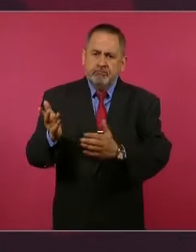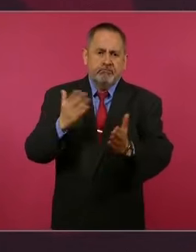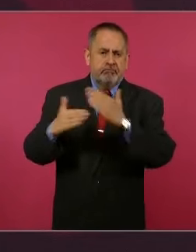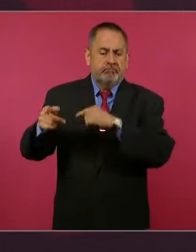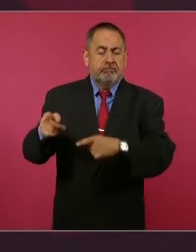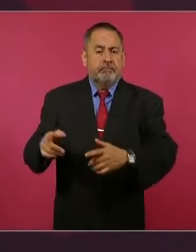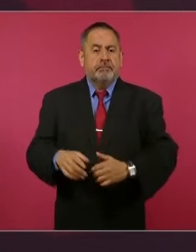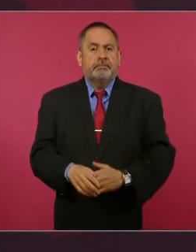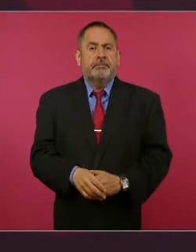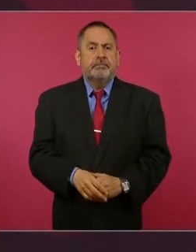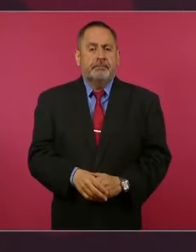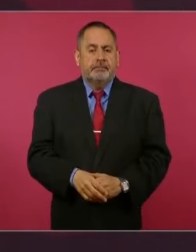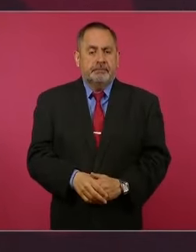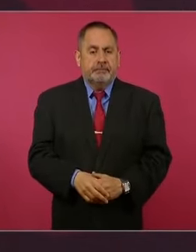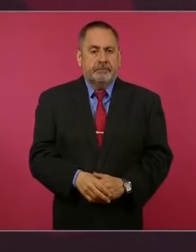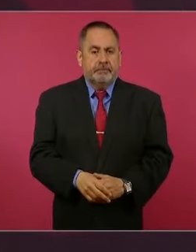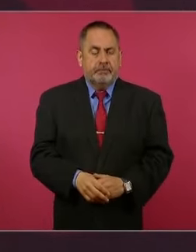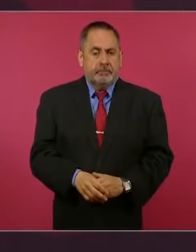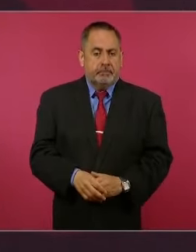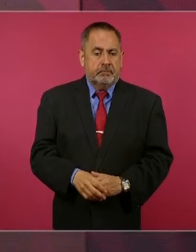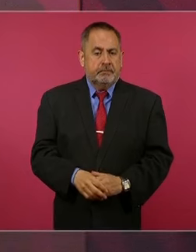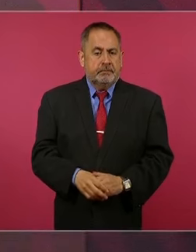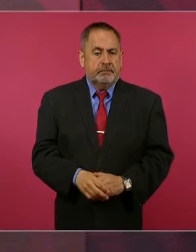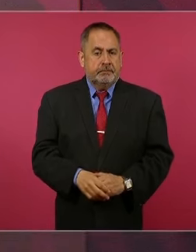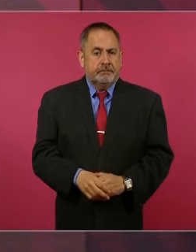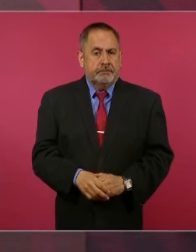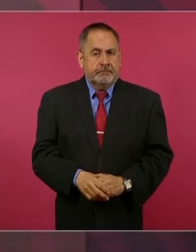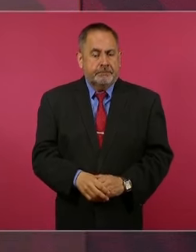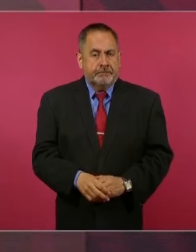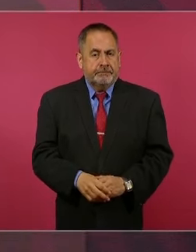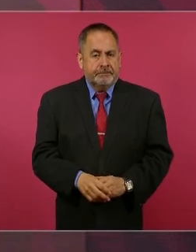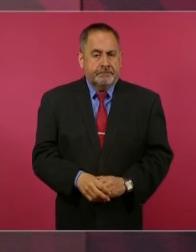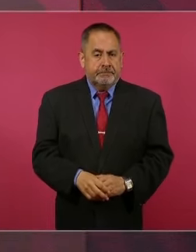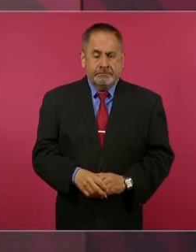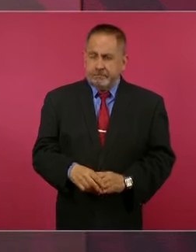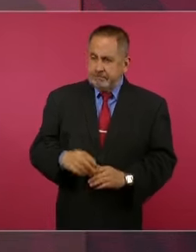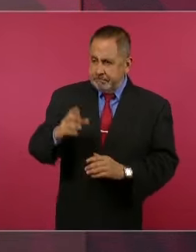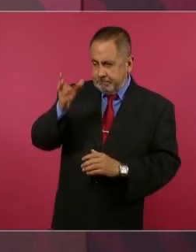país ahí están las grandes